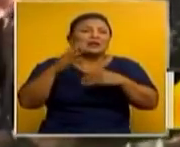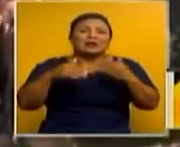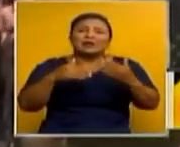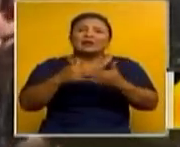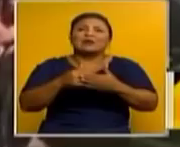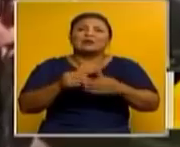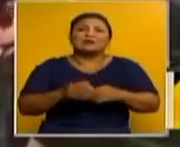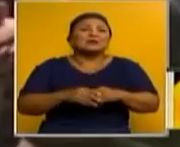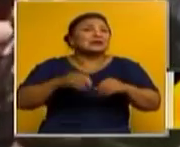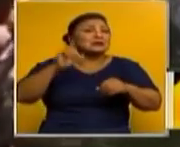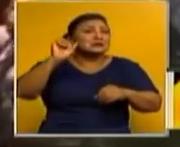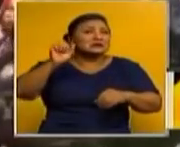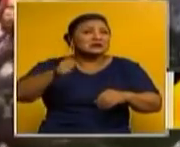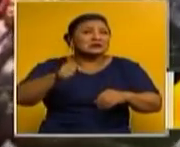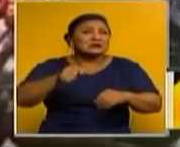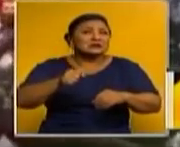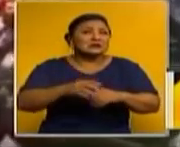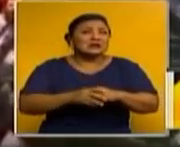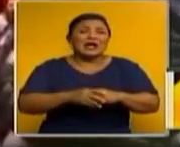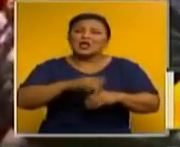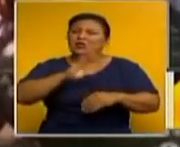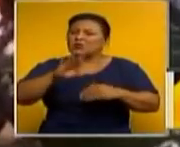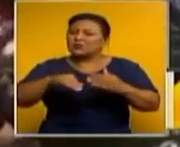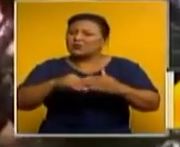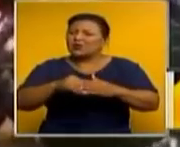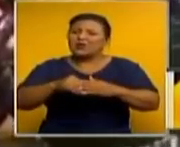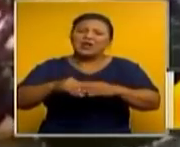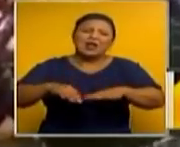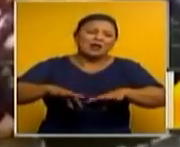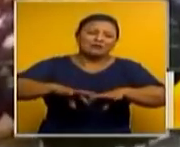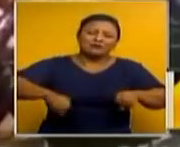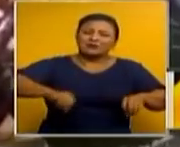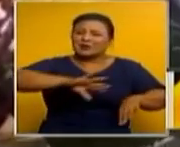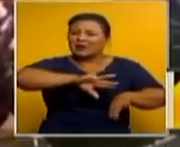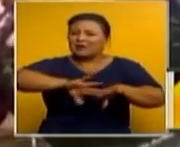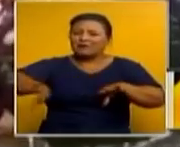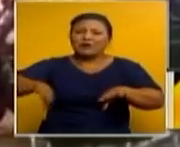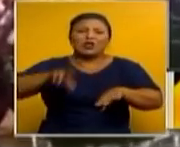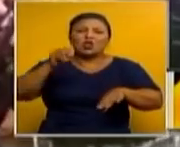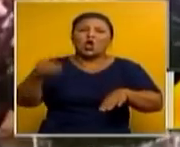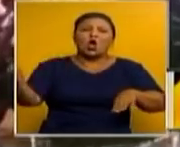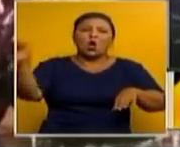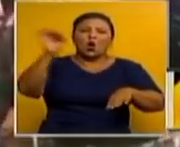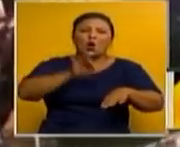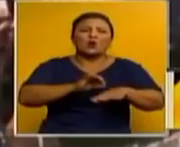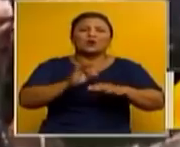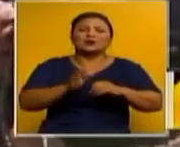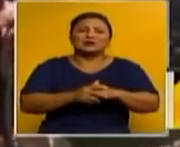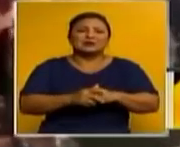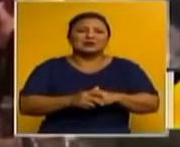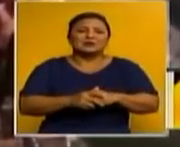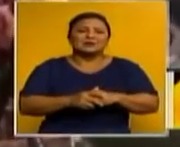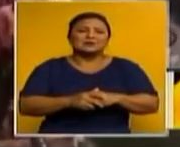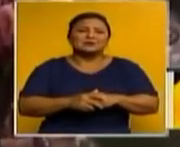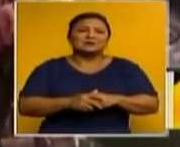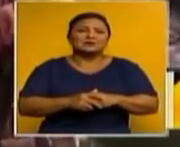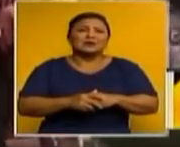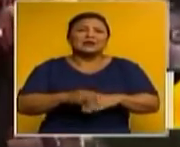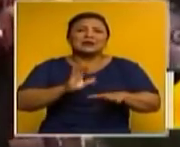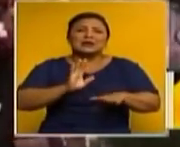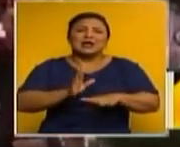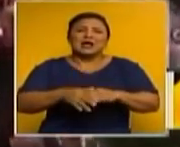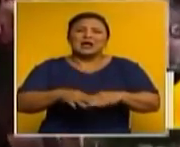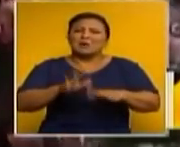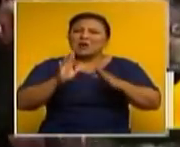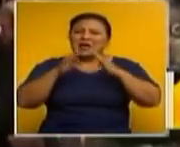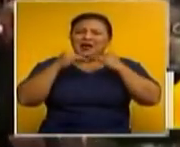impunes. Sí a que los corruptos no vuelvan bendecidos por el tiempo a reírse en